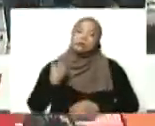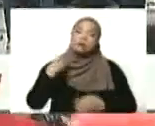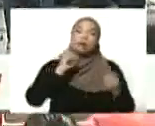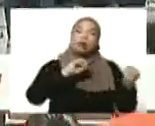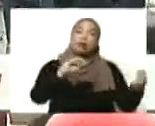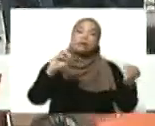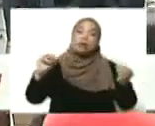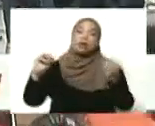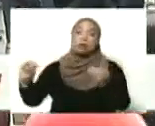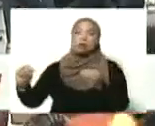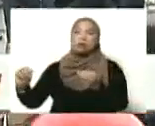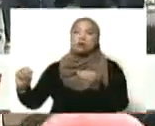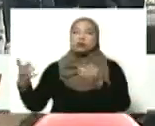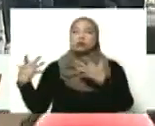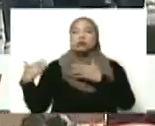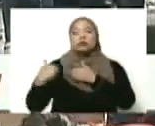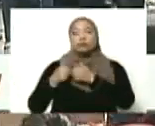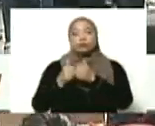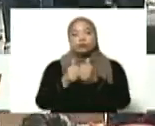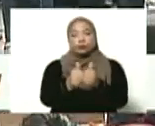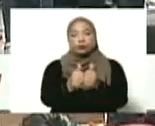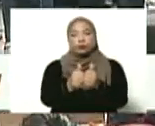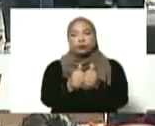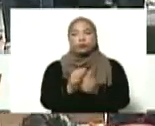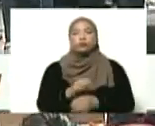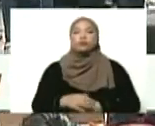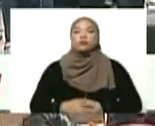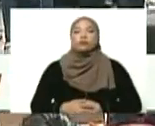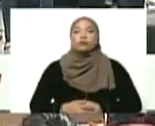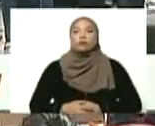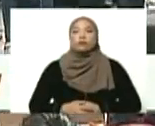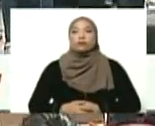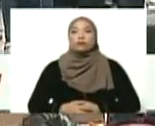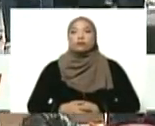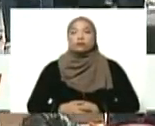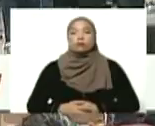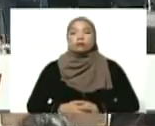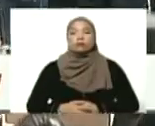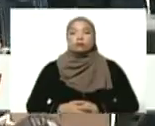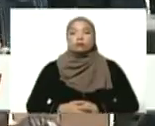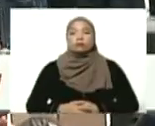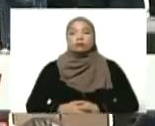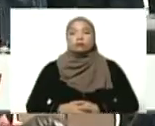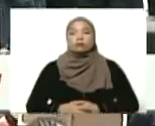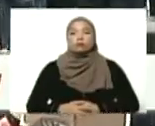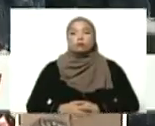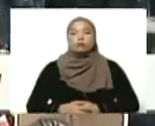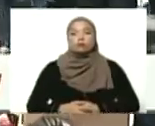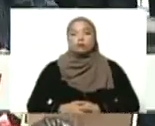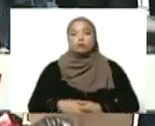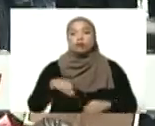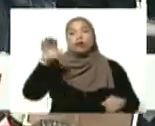que me acompañen para este juramento.